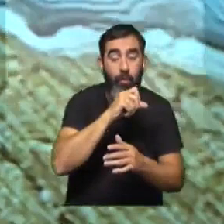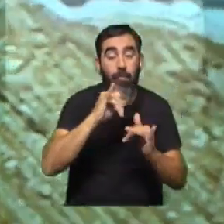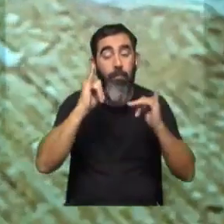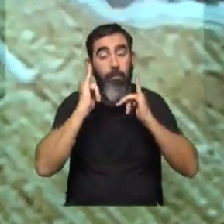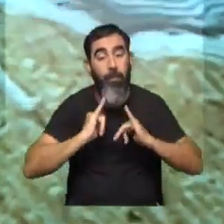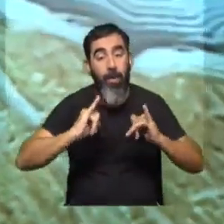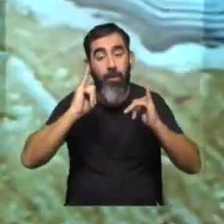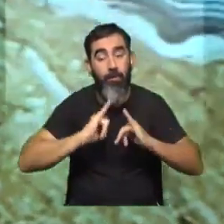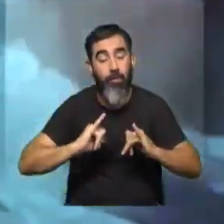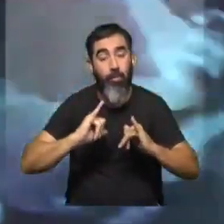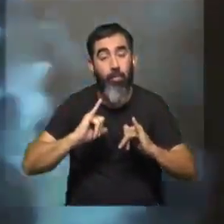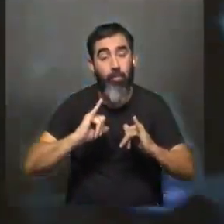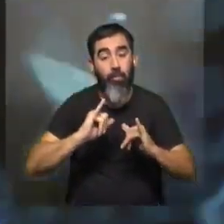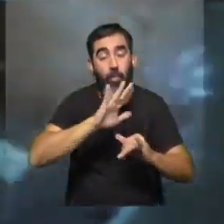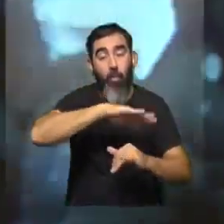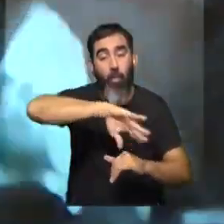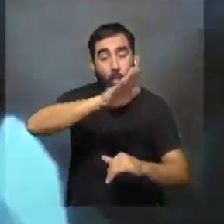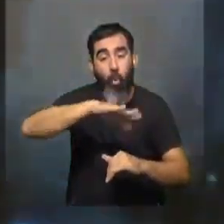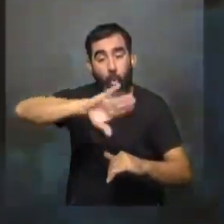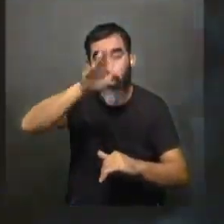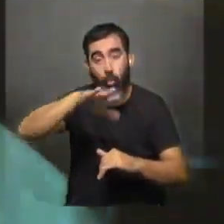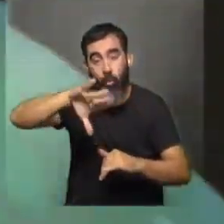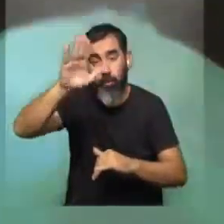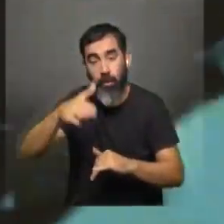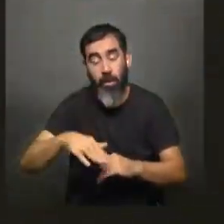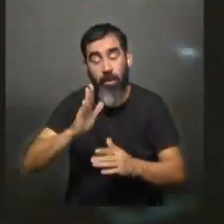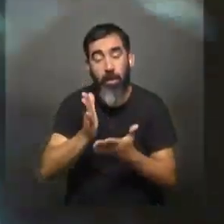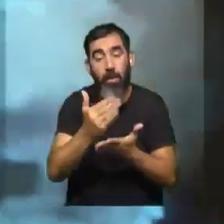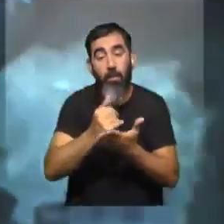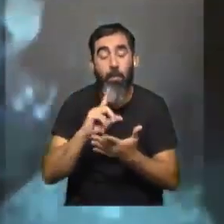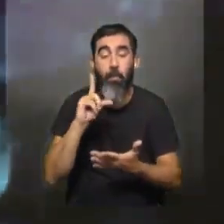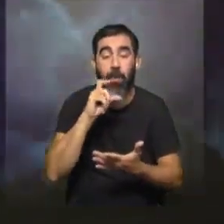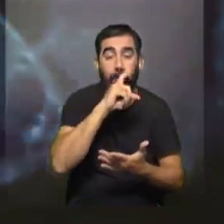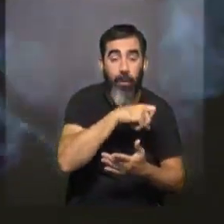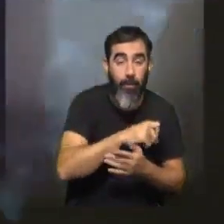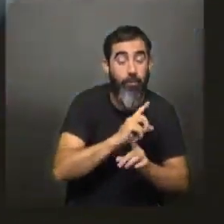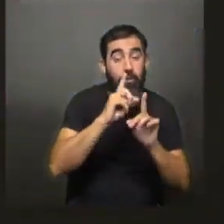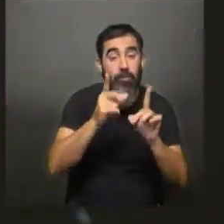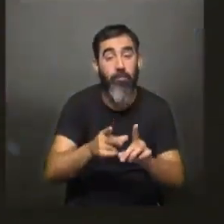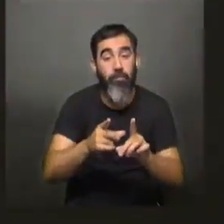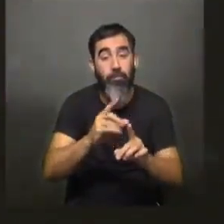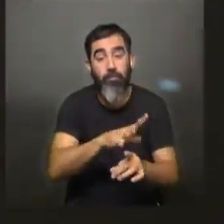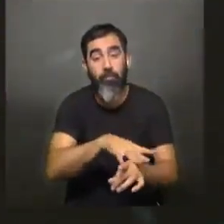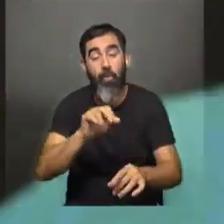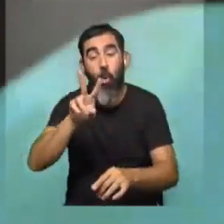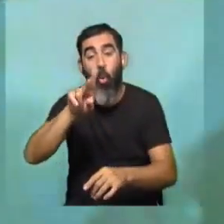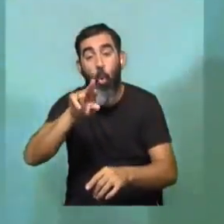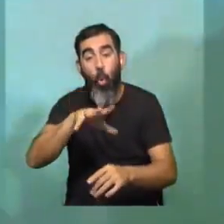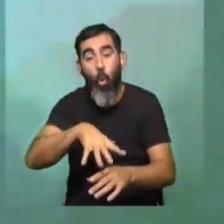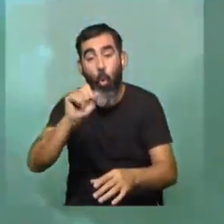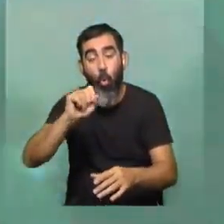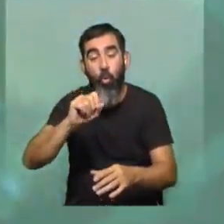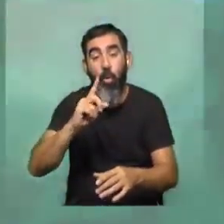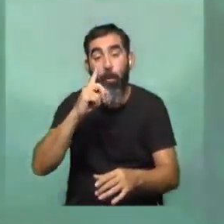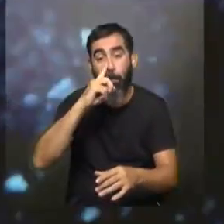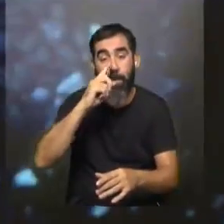por las formaciones montañosas tan típicas del departamento de Tacuarembó, por la parte de la extracción de oro en la zona de Minas